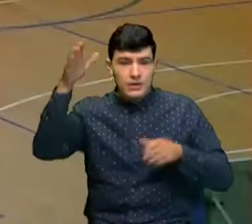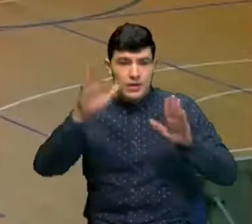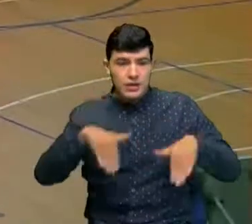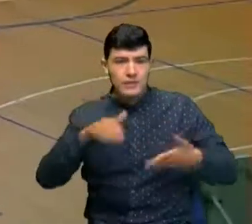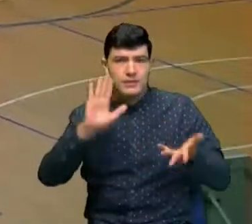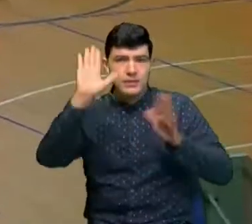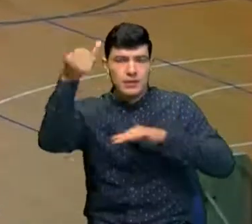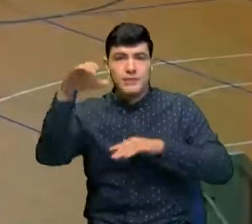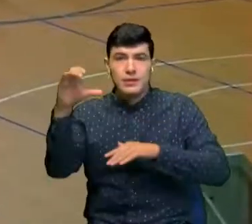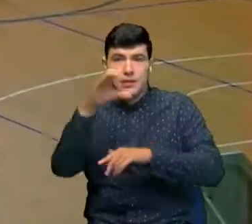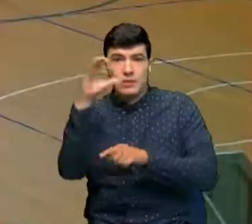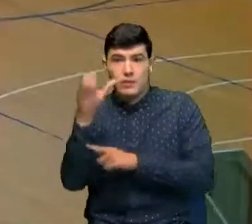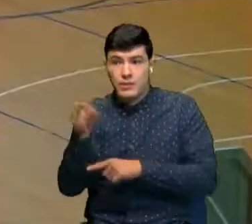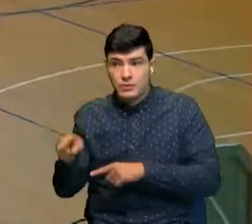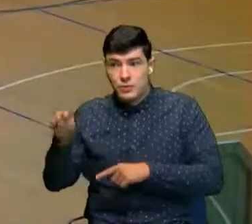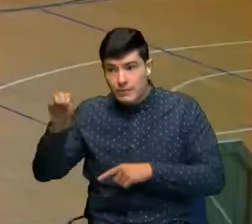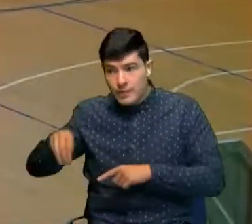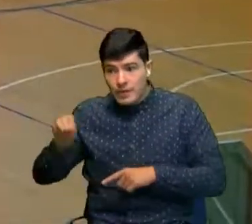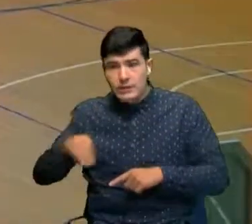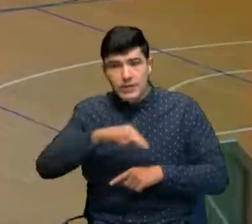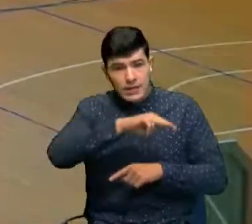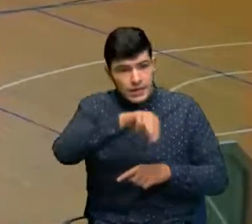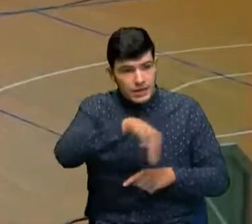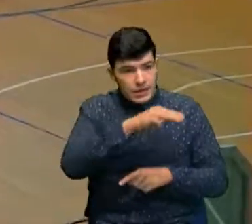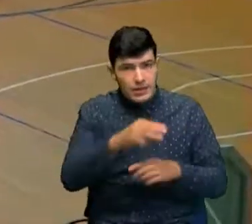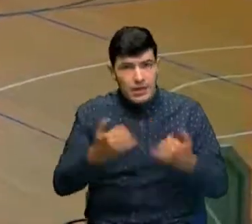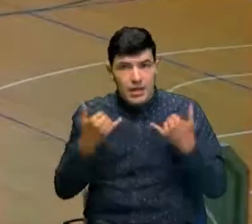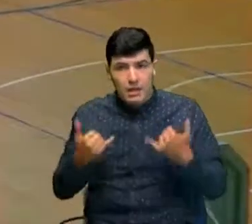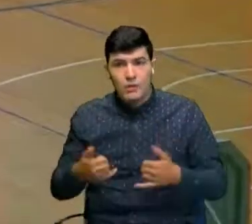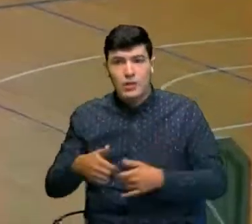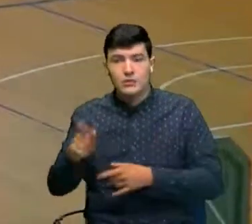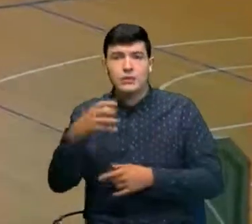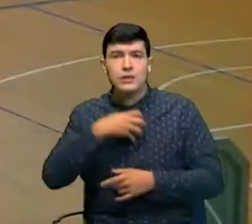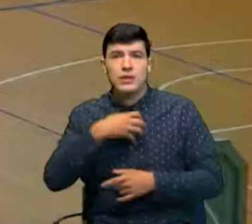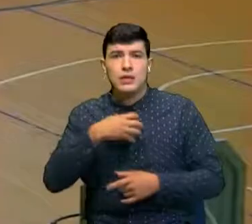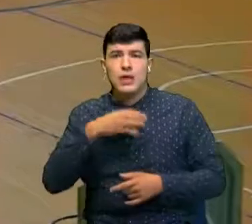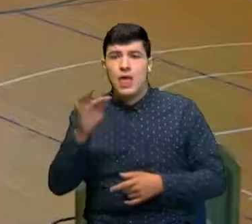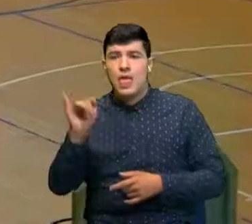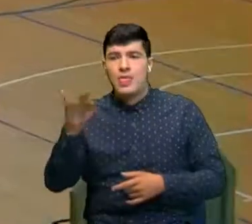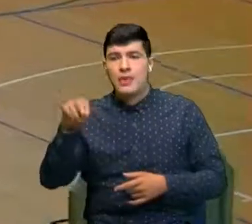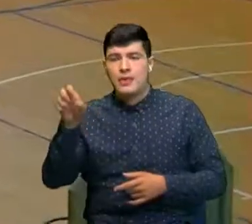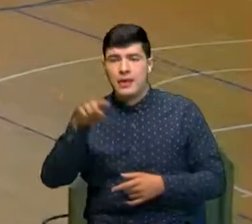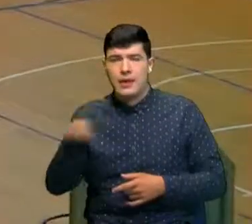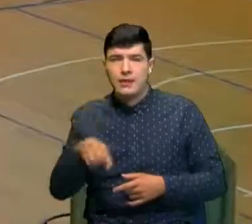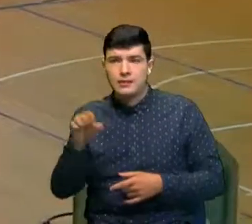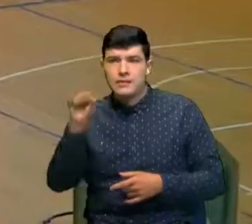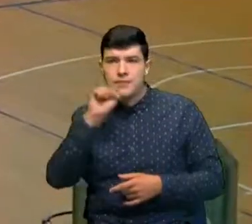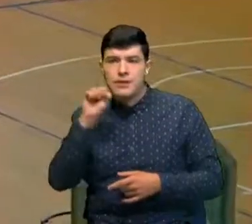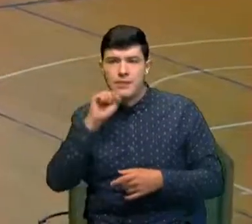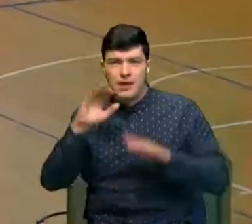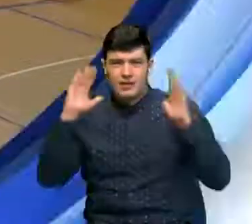Colombiano. Este martes y miércoles recibirá al actual campeón, Titanes de Barranquilla, en el Coliseo Vicente Díaz Romero.